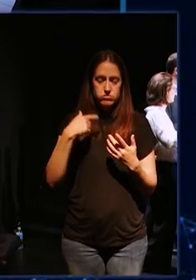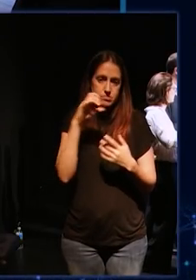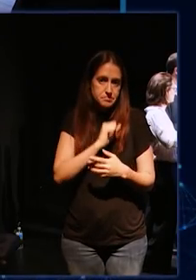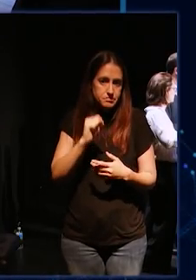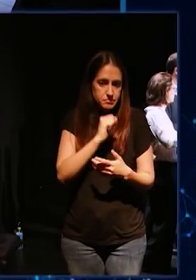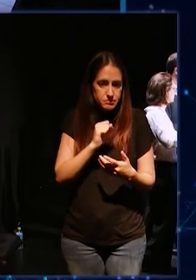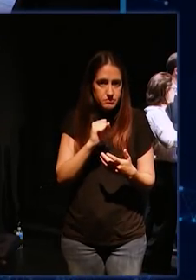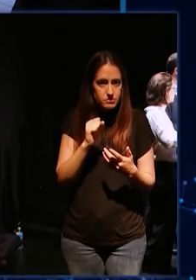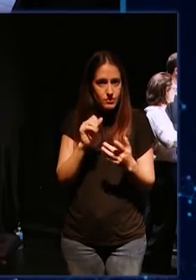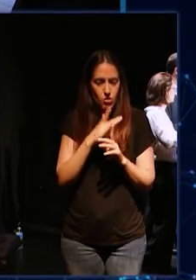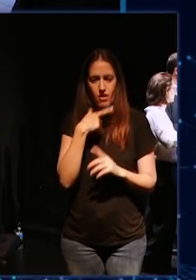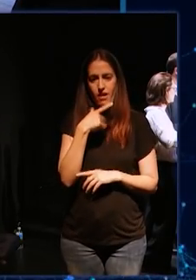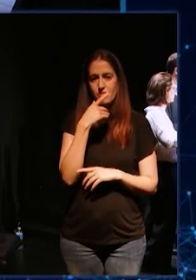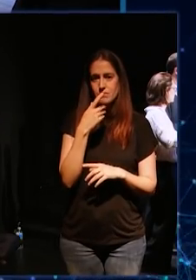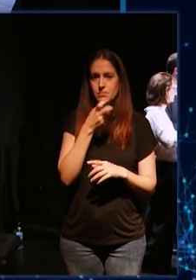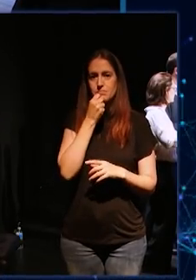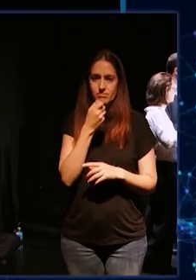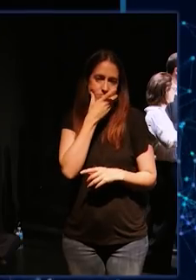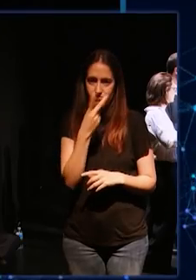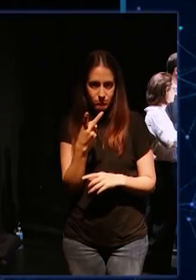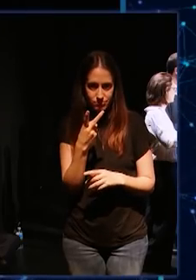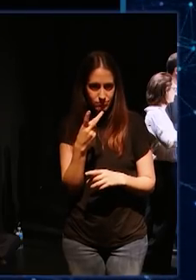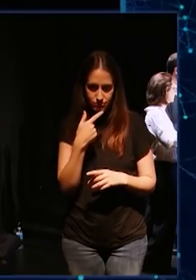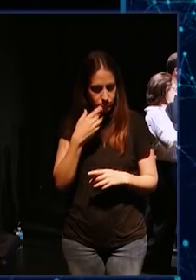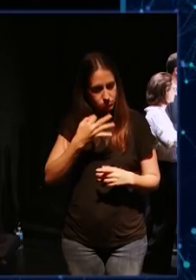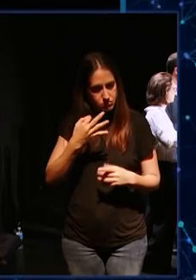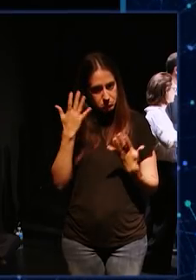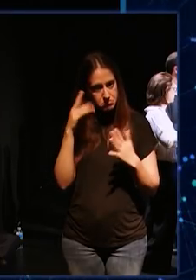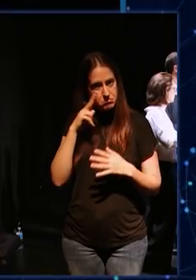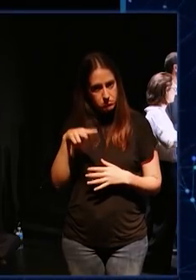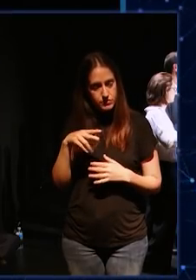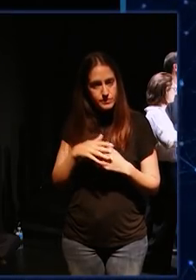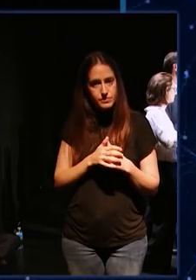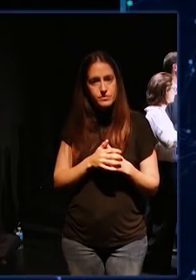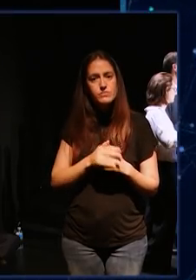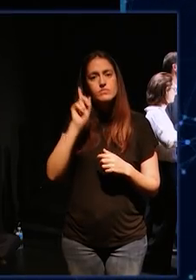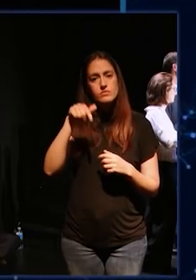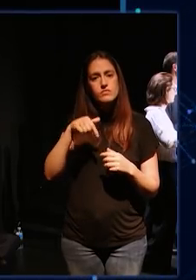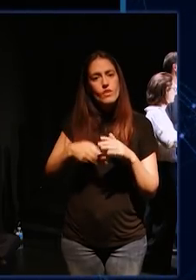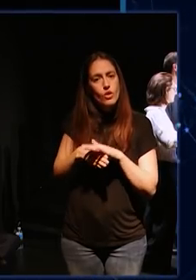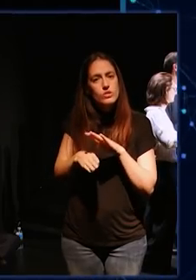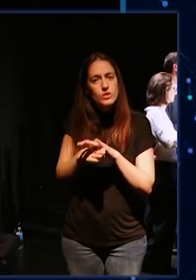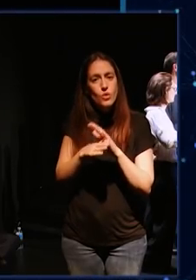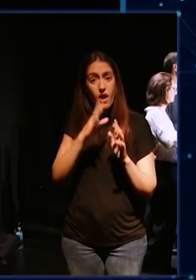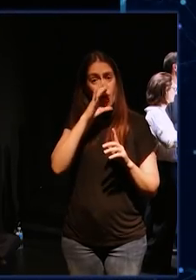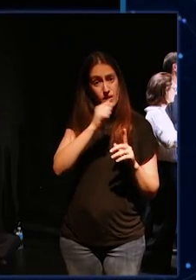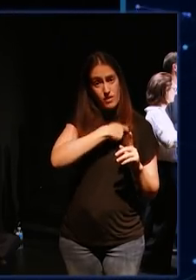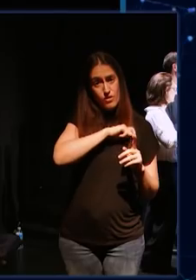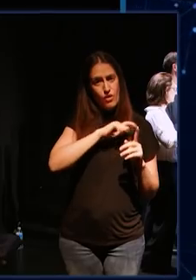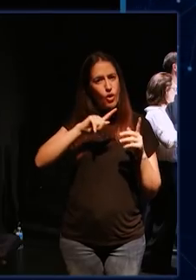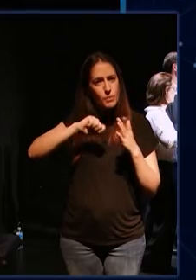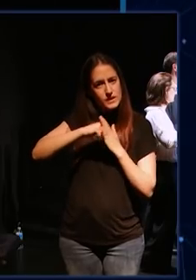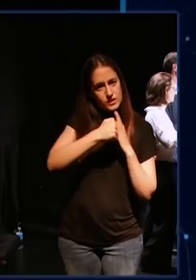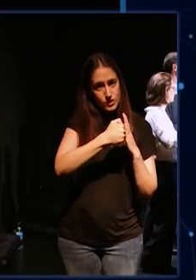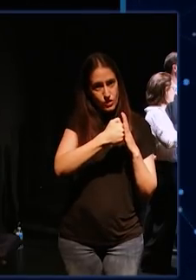sería hipócrita no decirlo. Y también tenemos que seguir presionando al Gobierno del Estado, que es el que va a poder